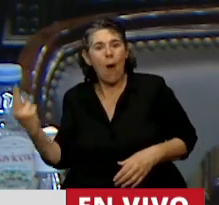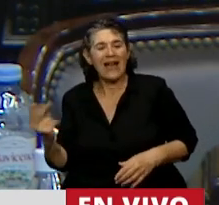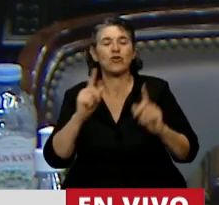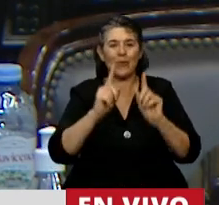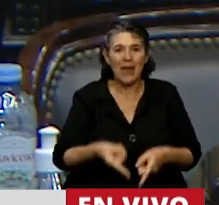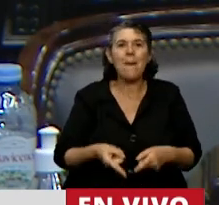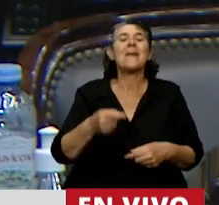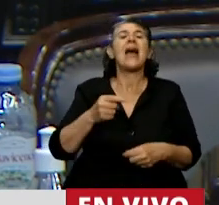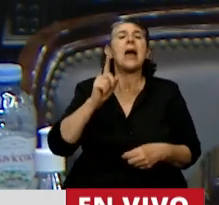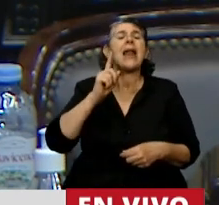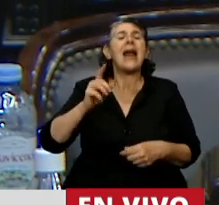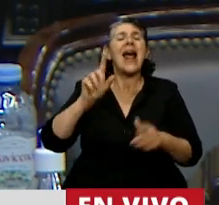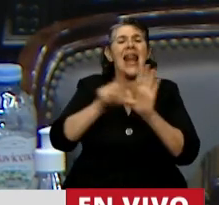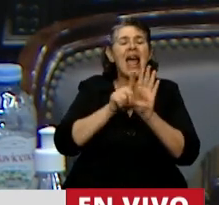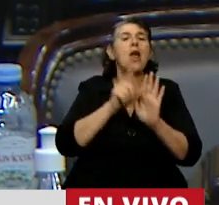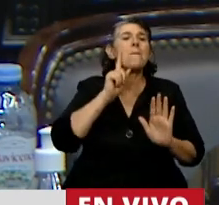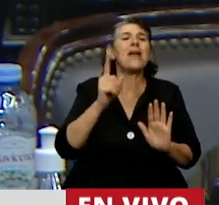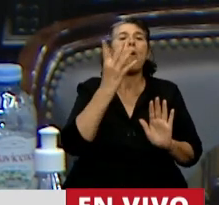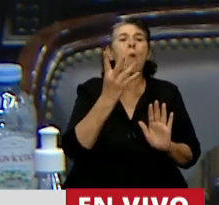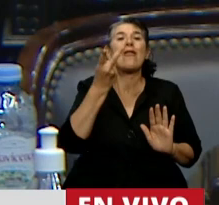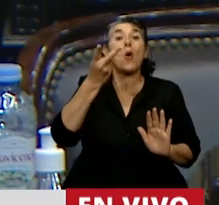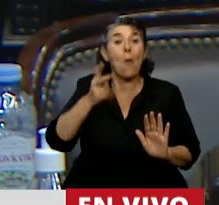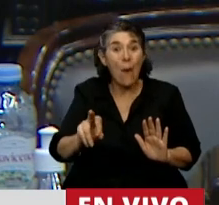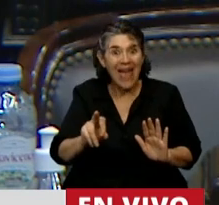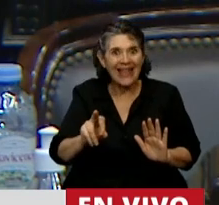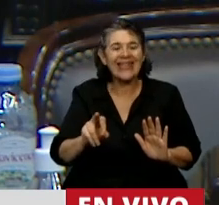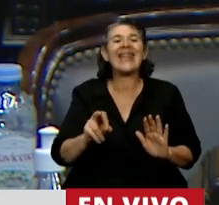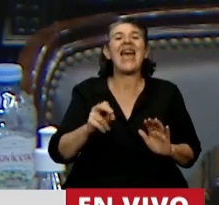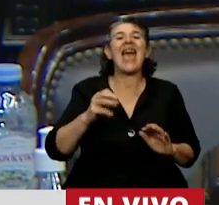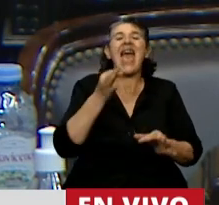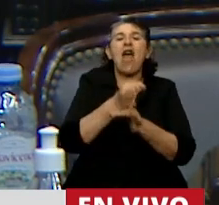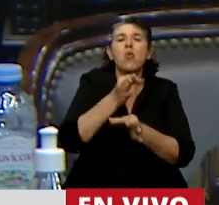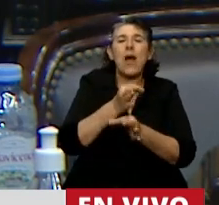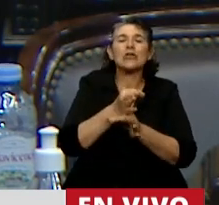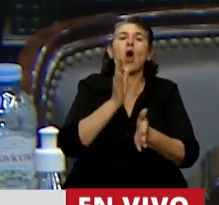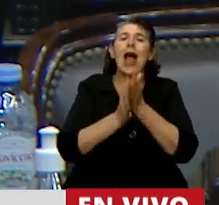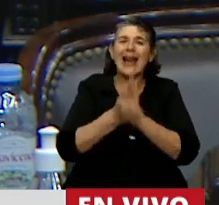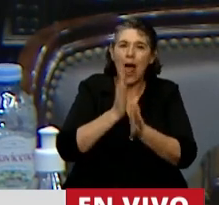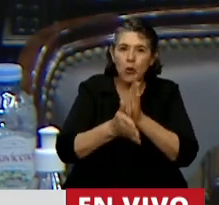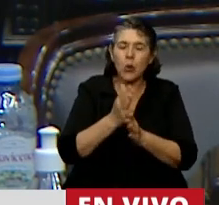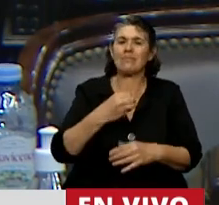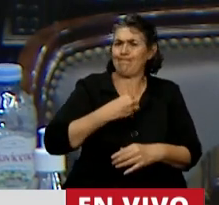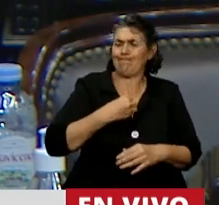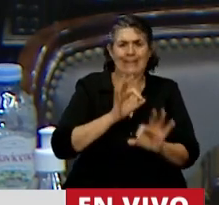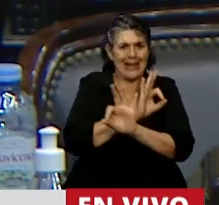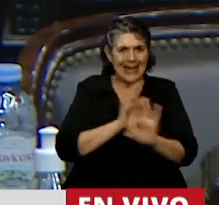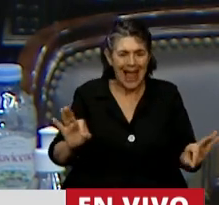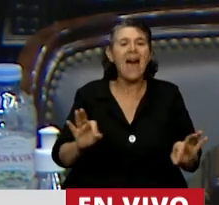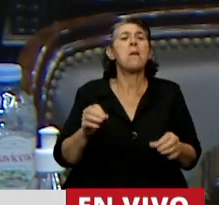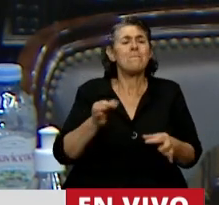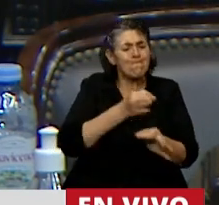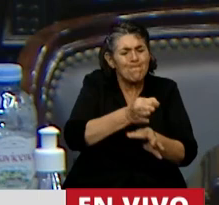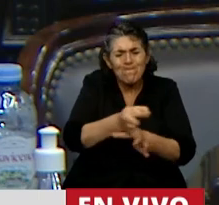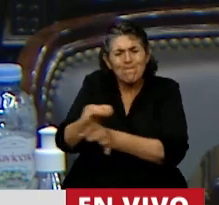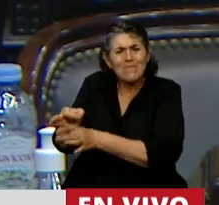pública, laica, libre, gratuita, que permitió que en dos décadas Argentina alfabetizara a prácticamente